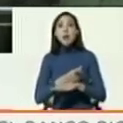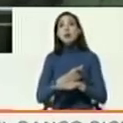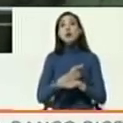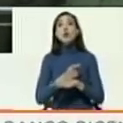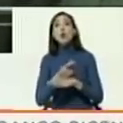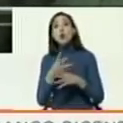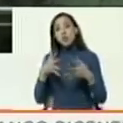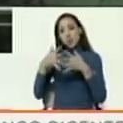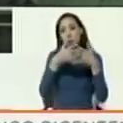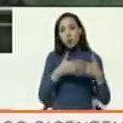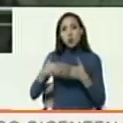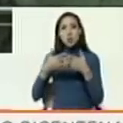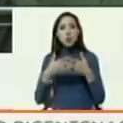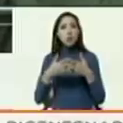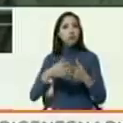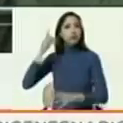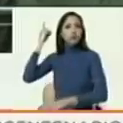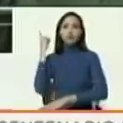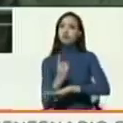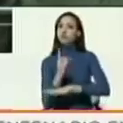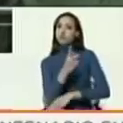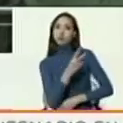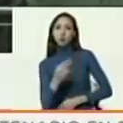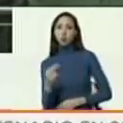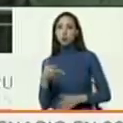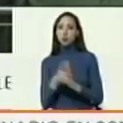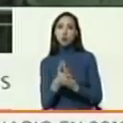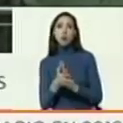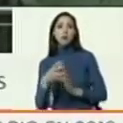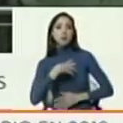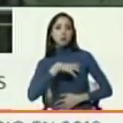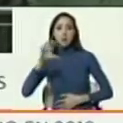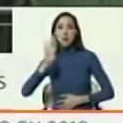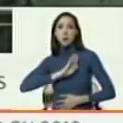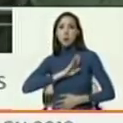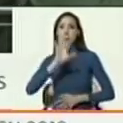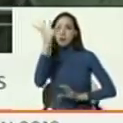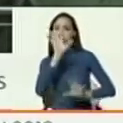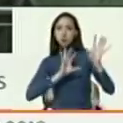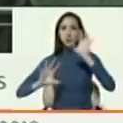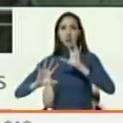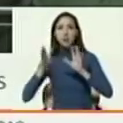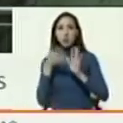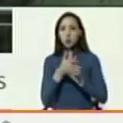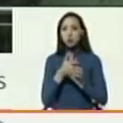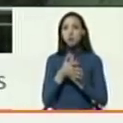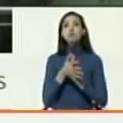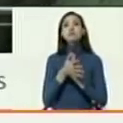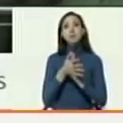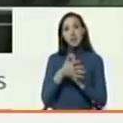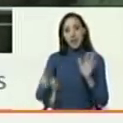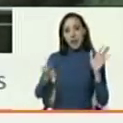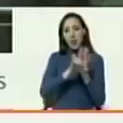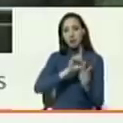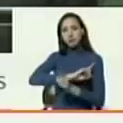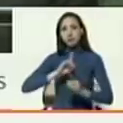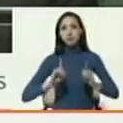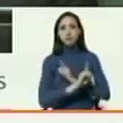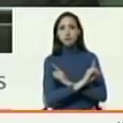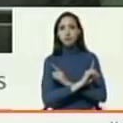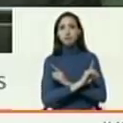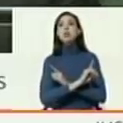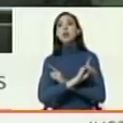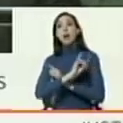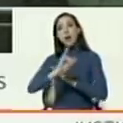no tiene autoridad alguna sobre la soberanía de los estados y su pretensión de convertir leyes nacionales en leyes